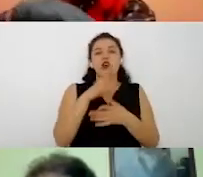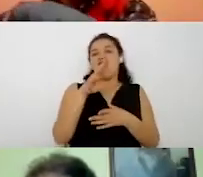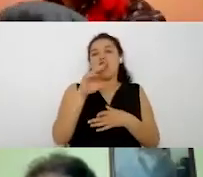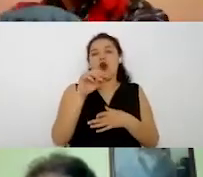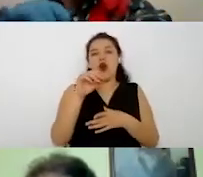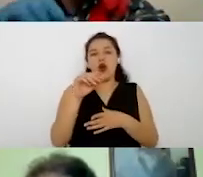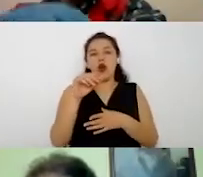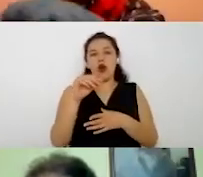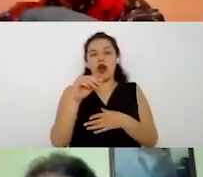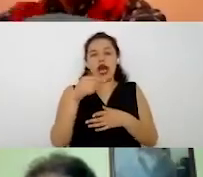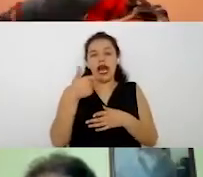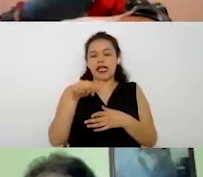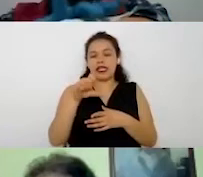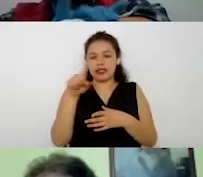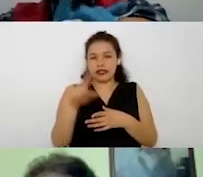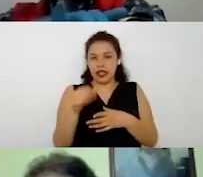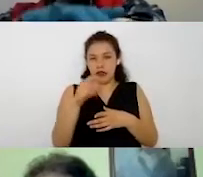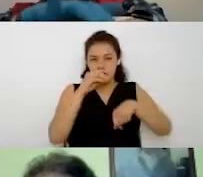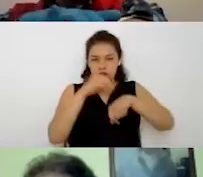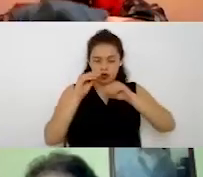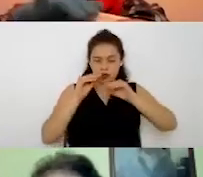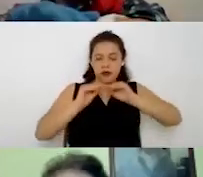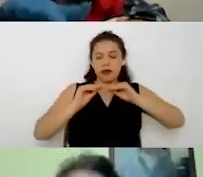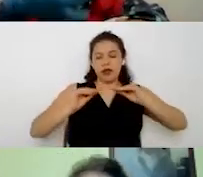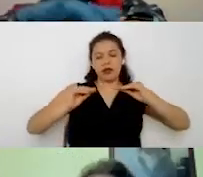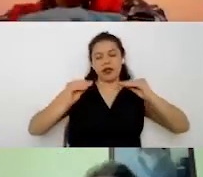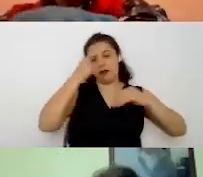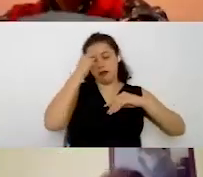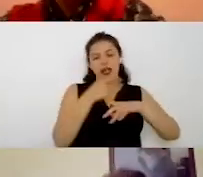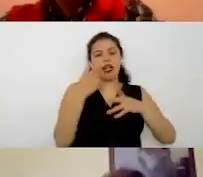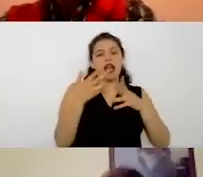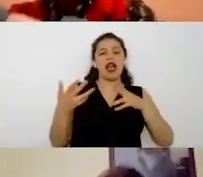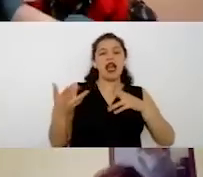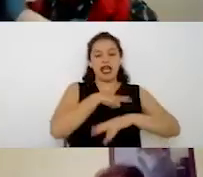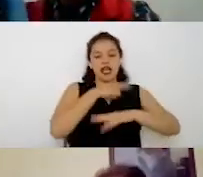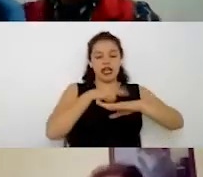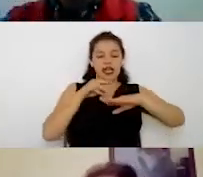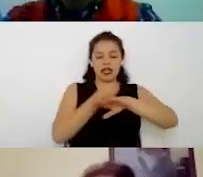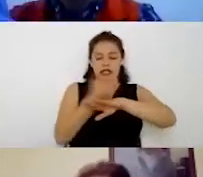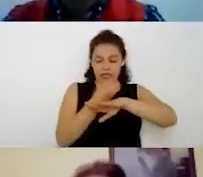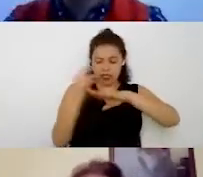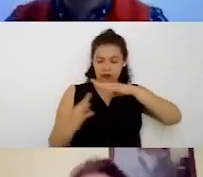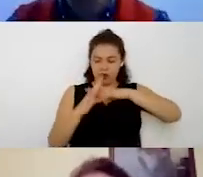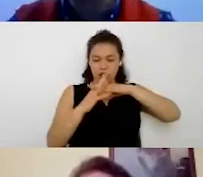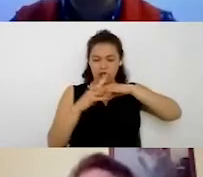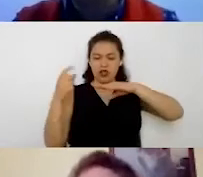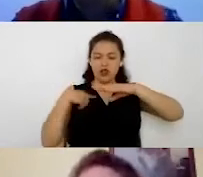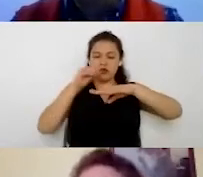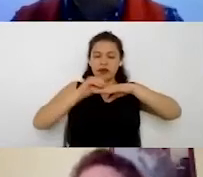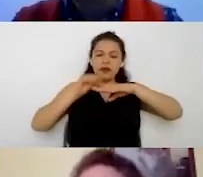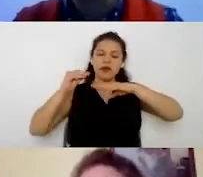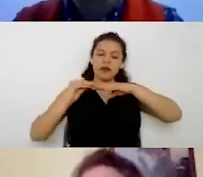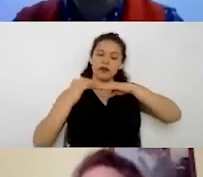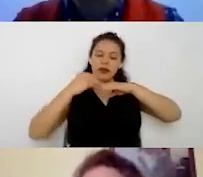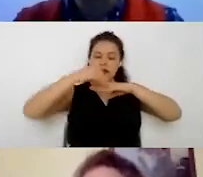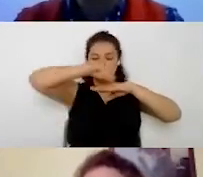con el fin de cubrir la herida, la fractura donde está mi hemorragia. Pero, además,